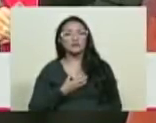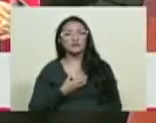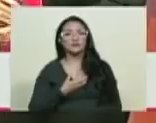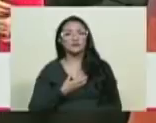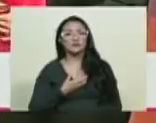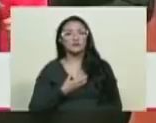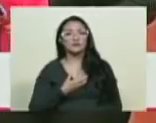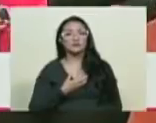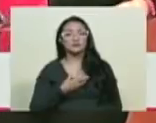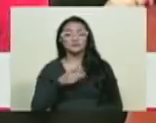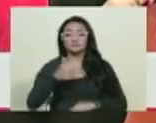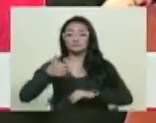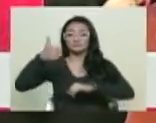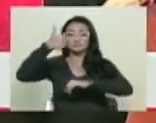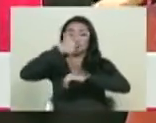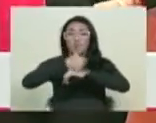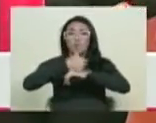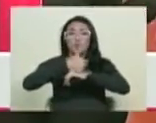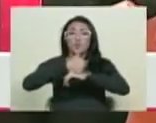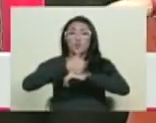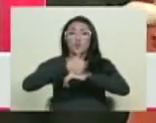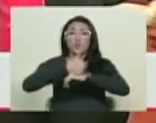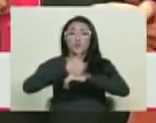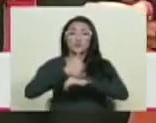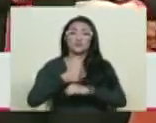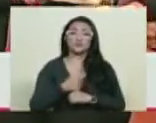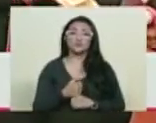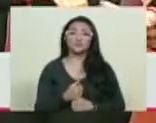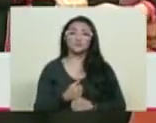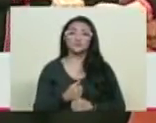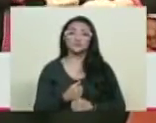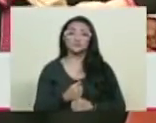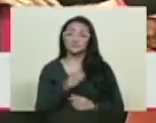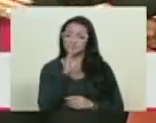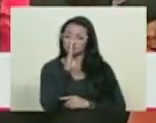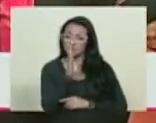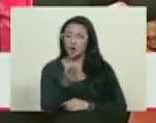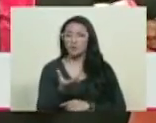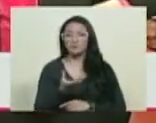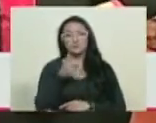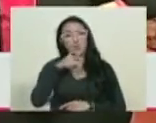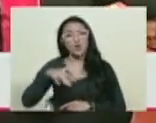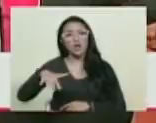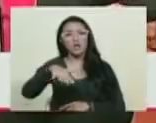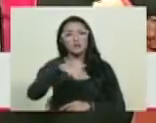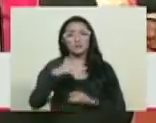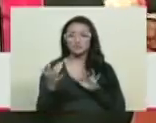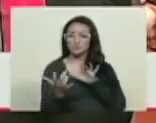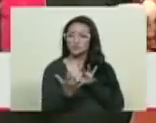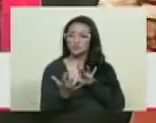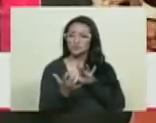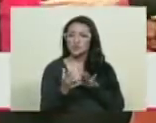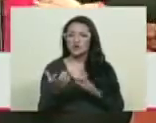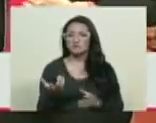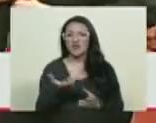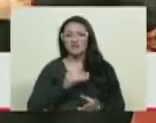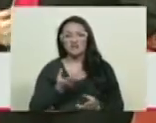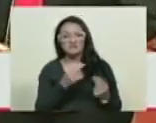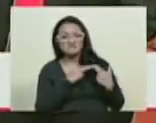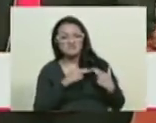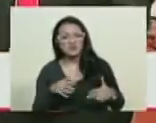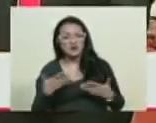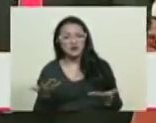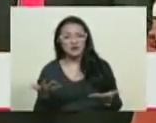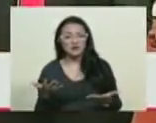la autoridad más cercana de que se encargó un alcalde perfeccionando el